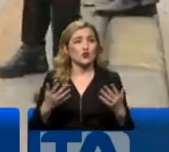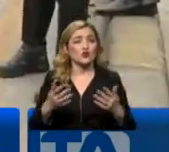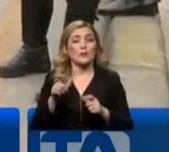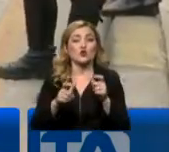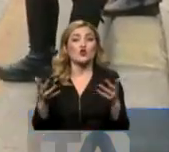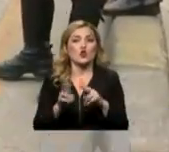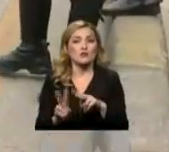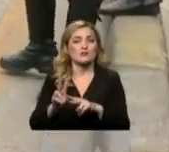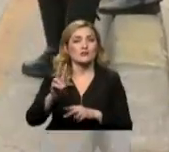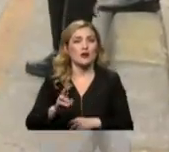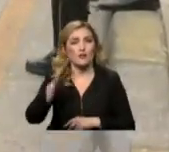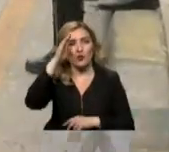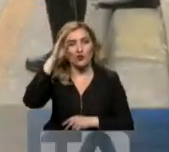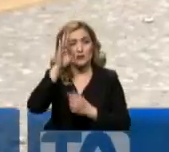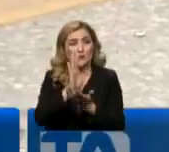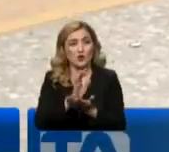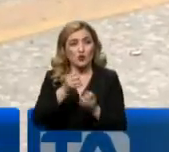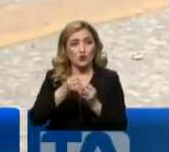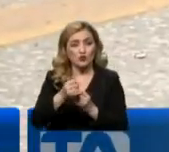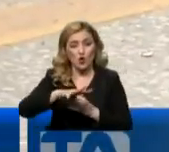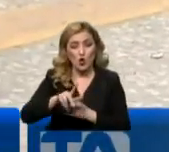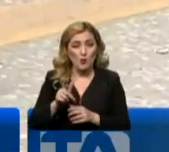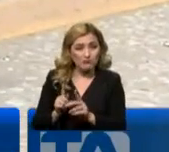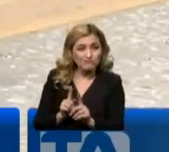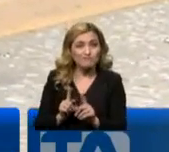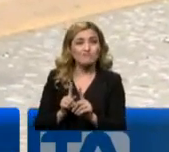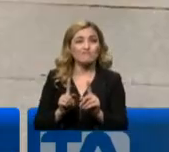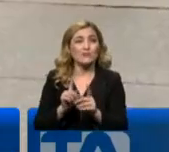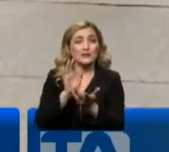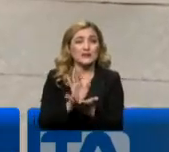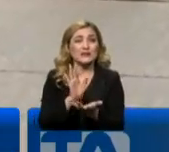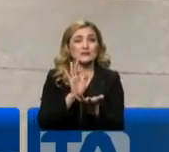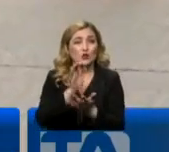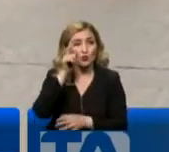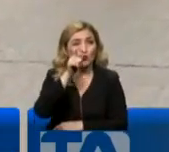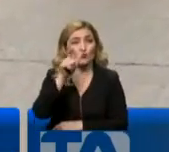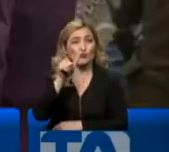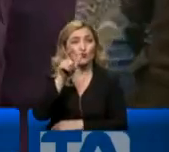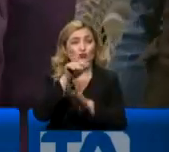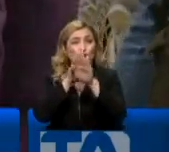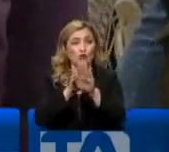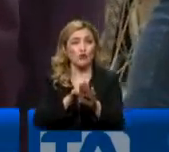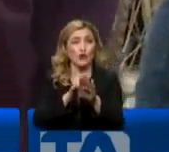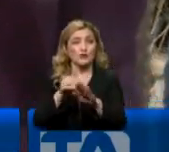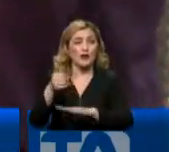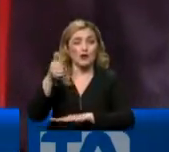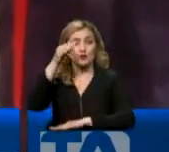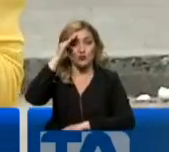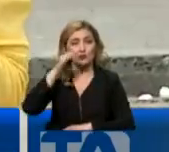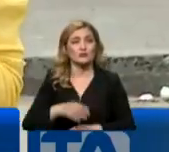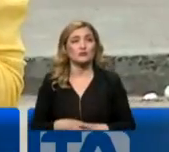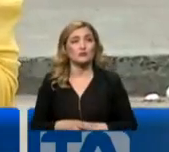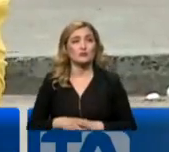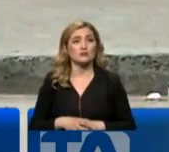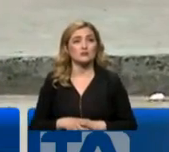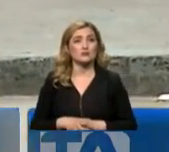ciudad. El policía que presenció el último robo y que inició la persecución rindió su versión en fiscalía, respaldado por los altos mandos policiales. A